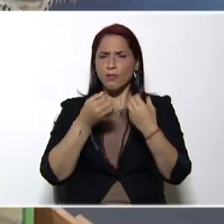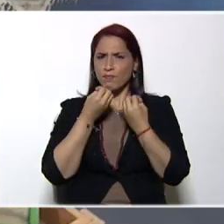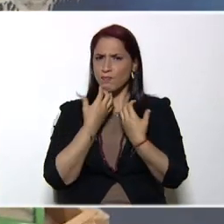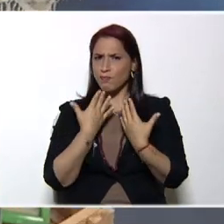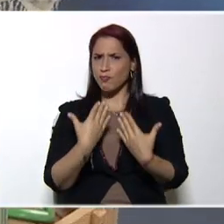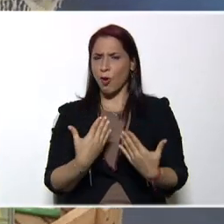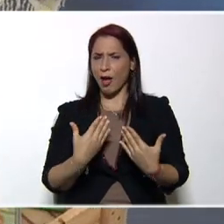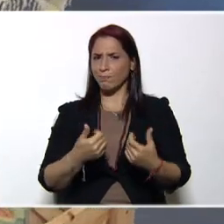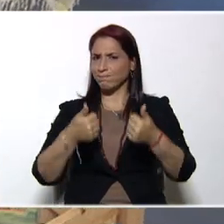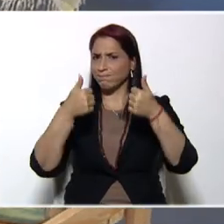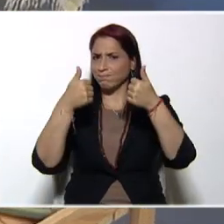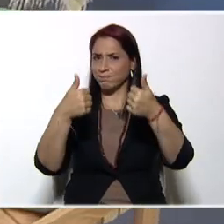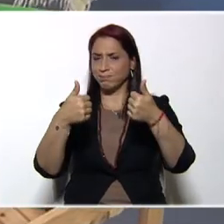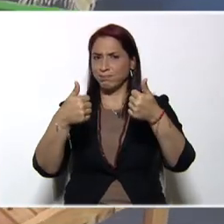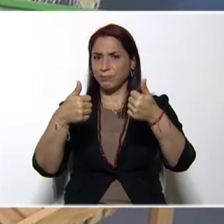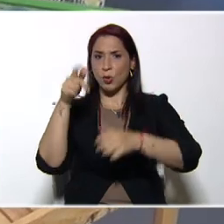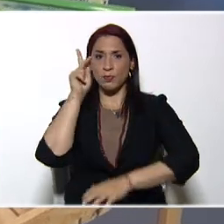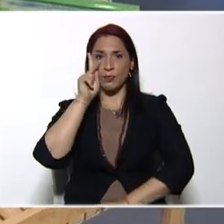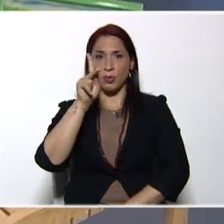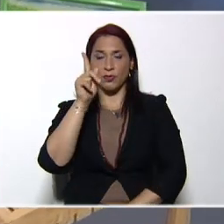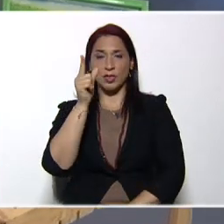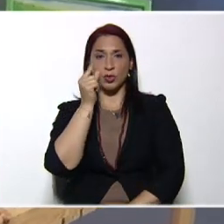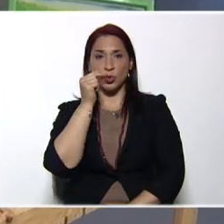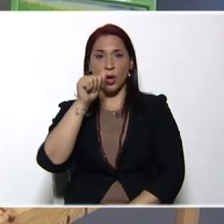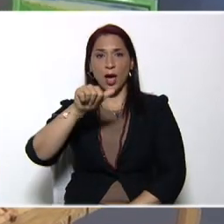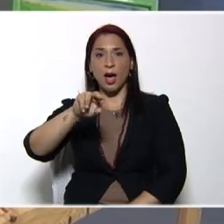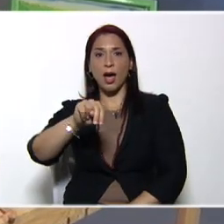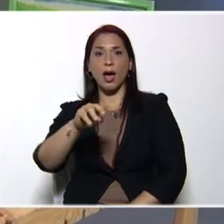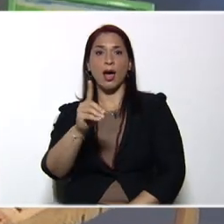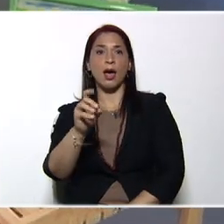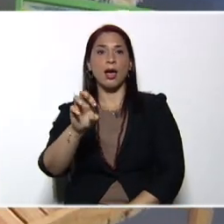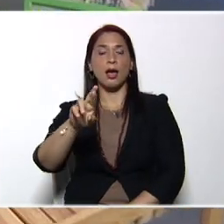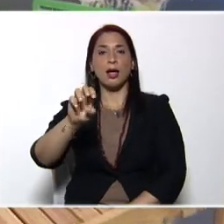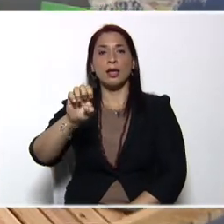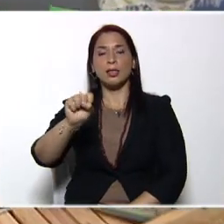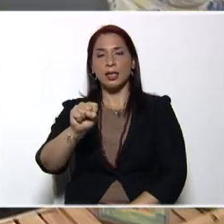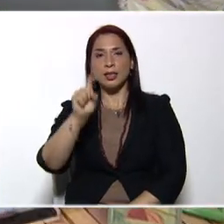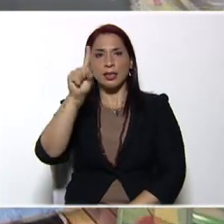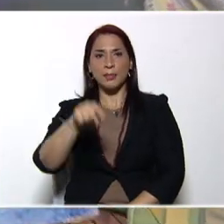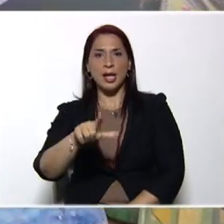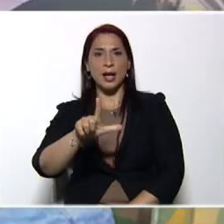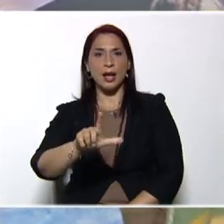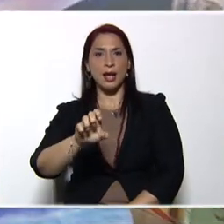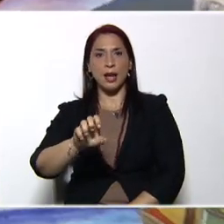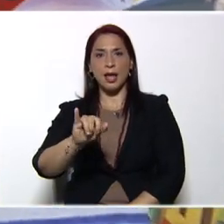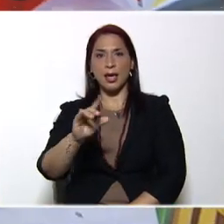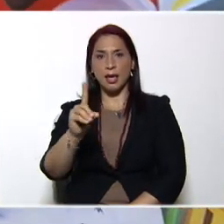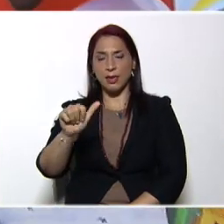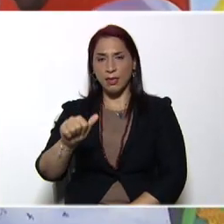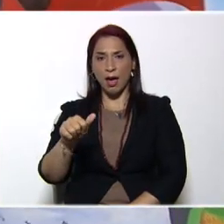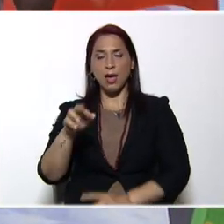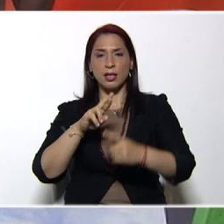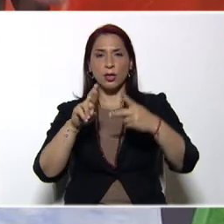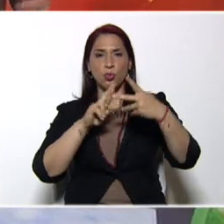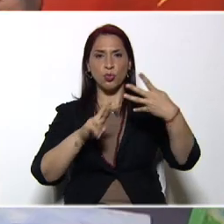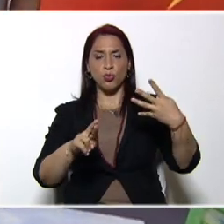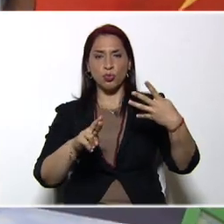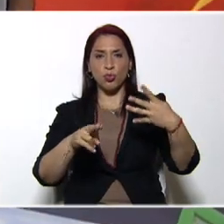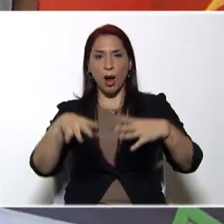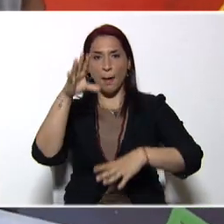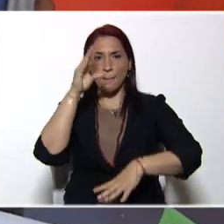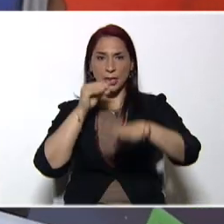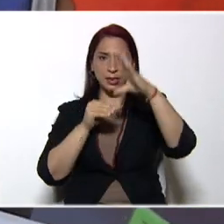oro, contaremos con el profesor Andrés Toro y la profesora Gleida Martínez en recursos para el